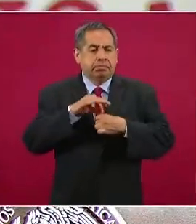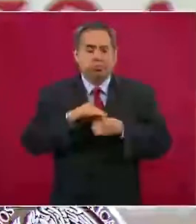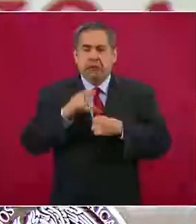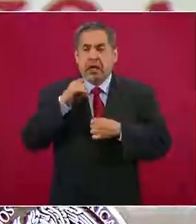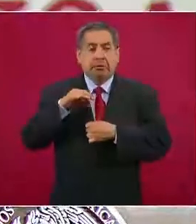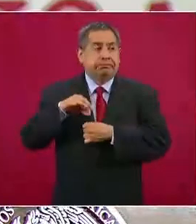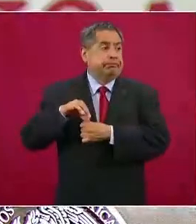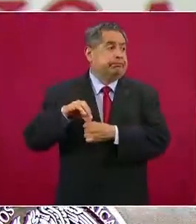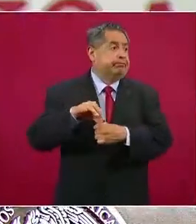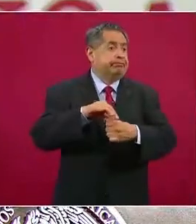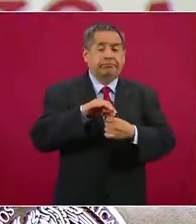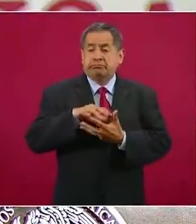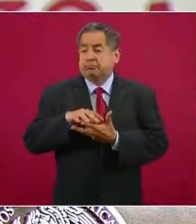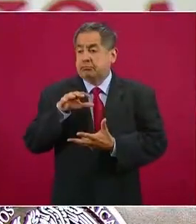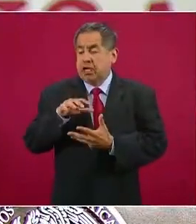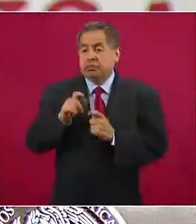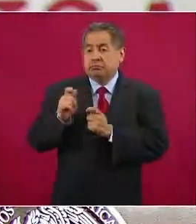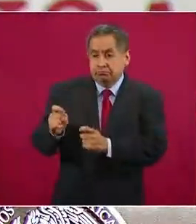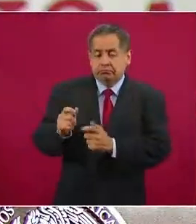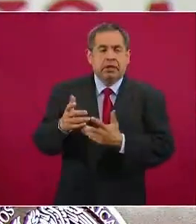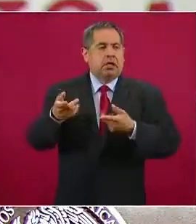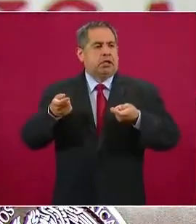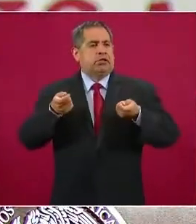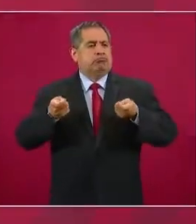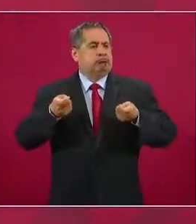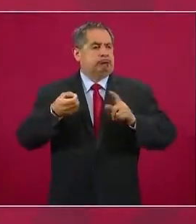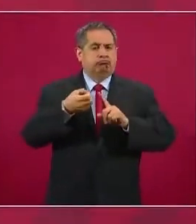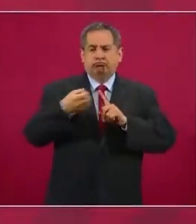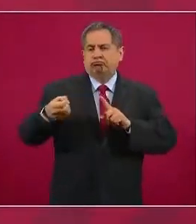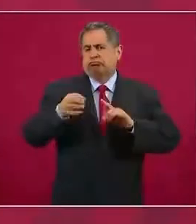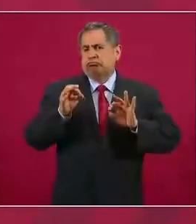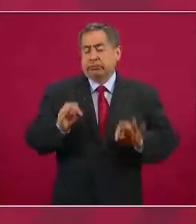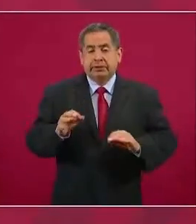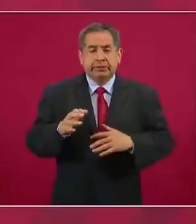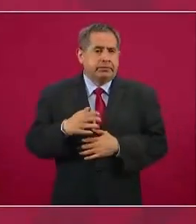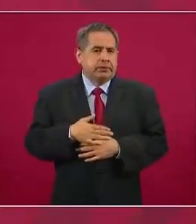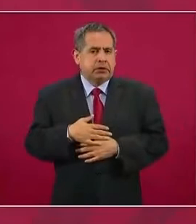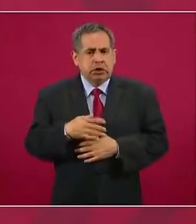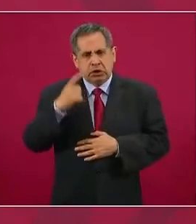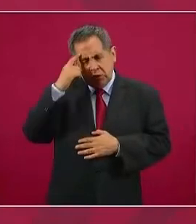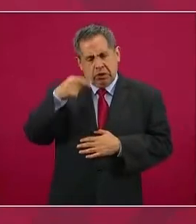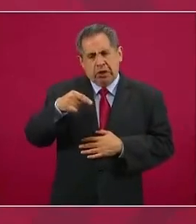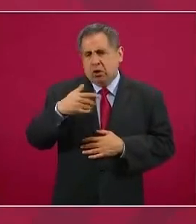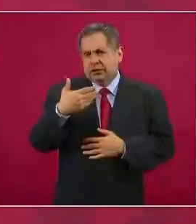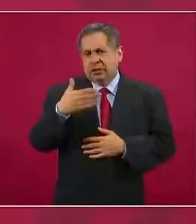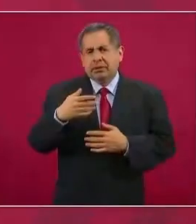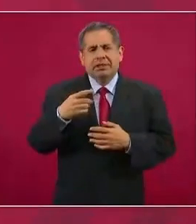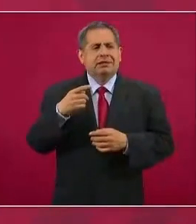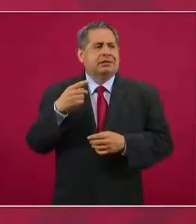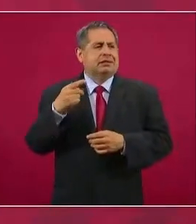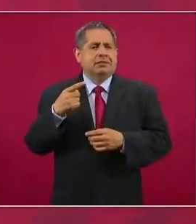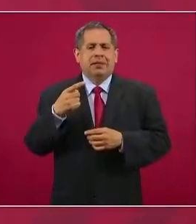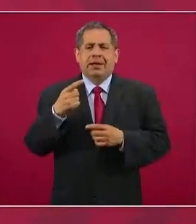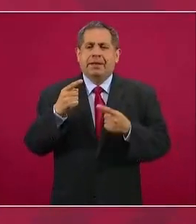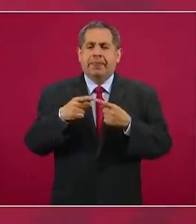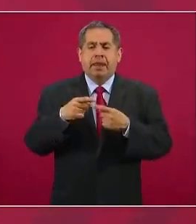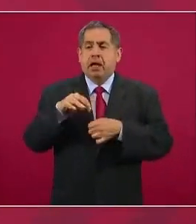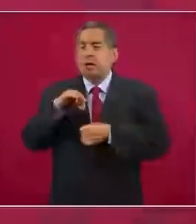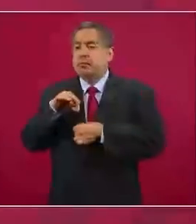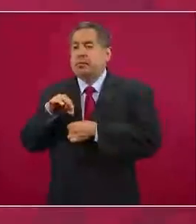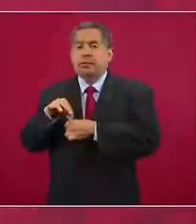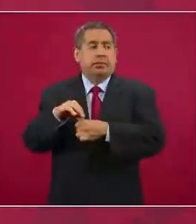gobernabilidad. Creo en la primera vuelta, como